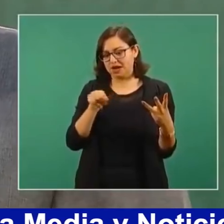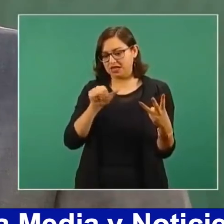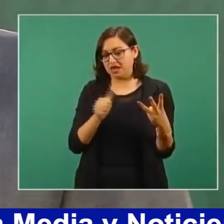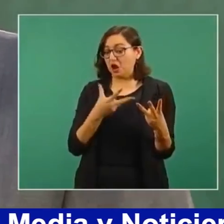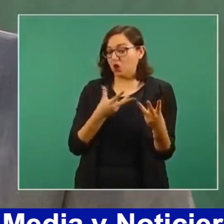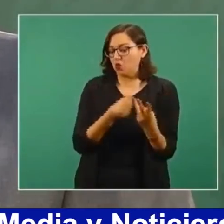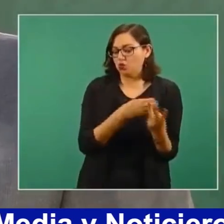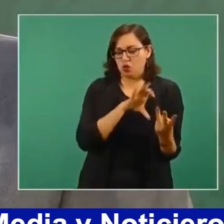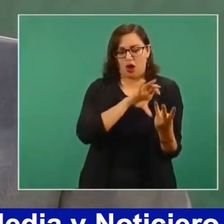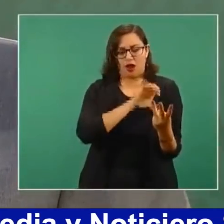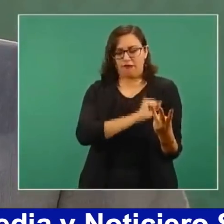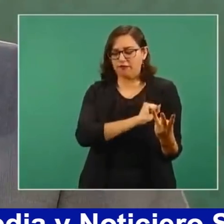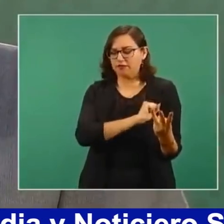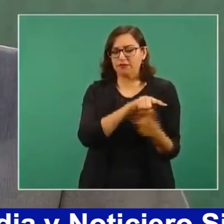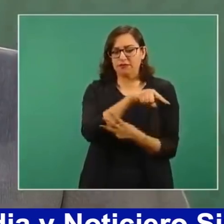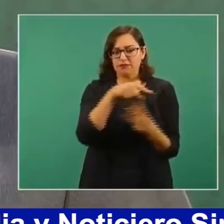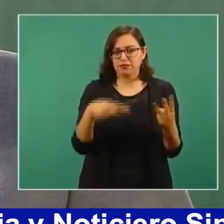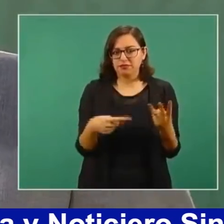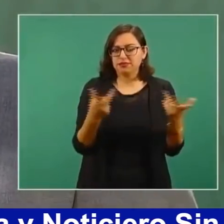y otras.